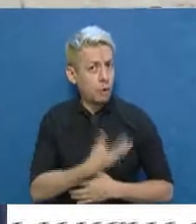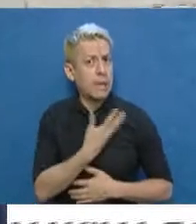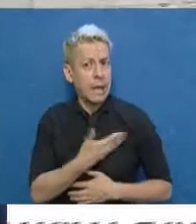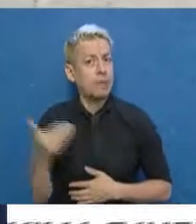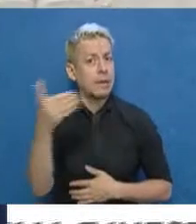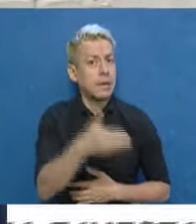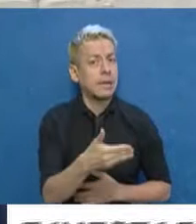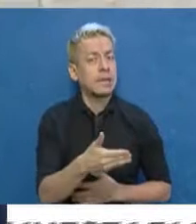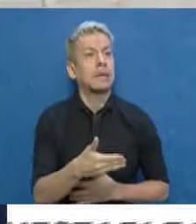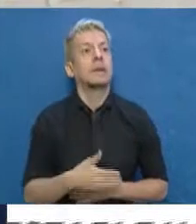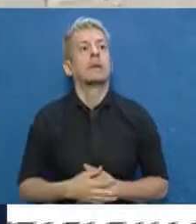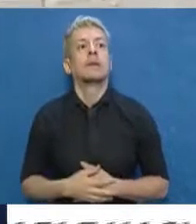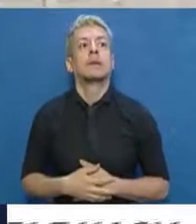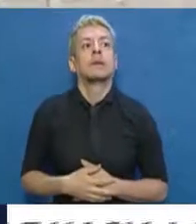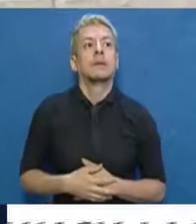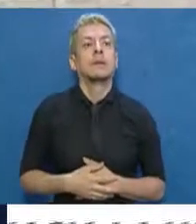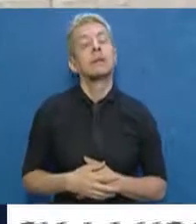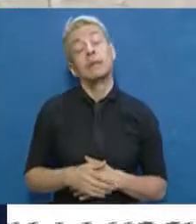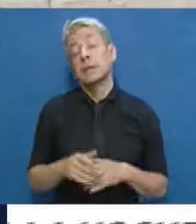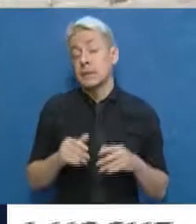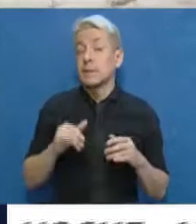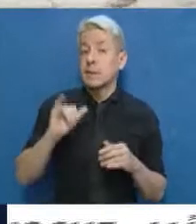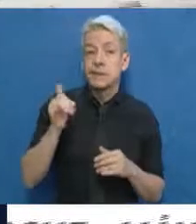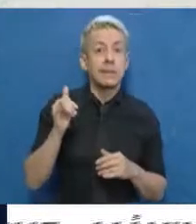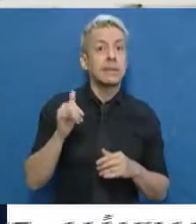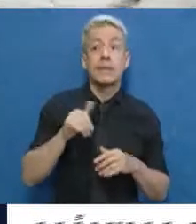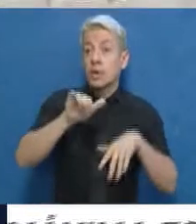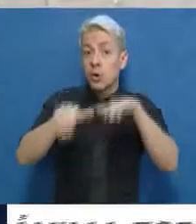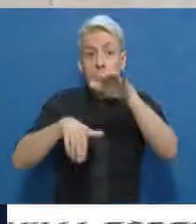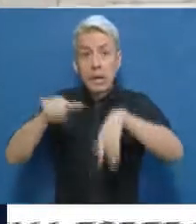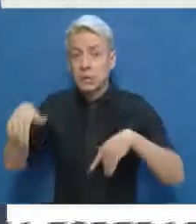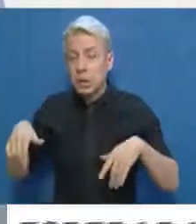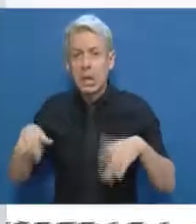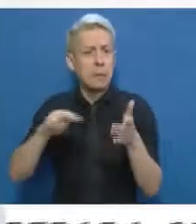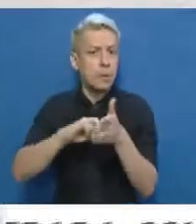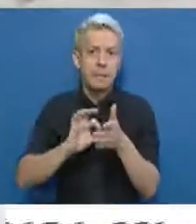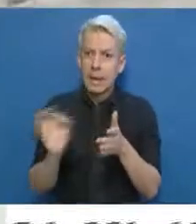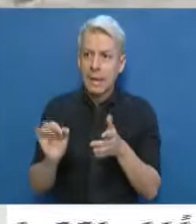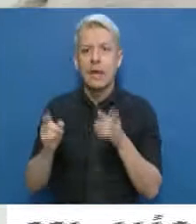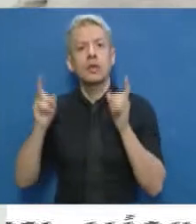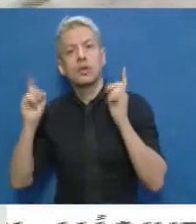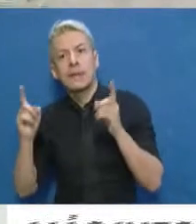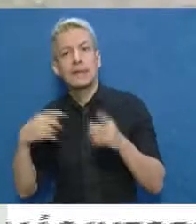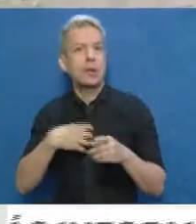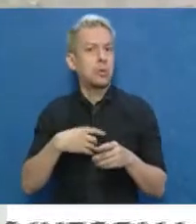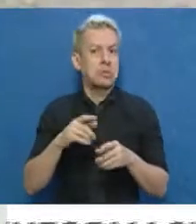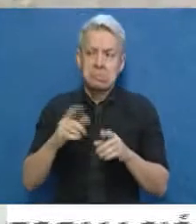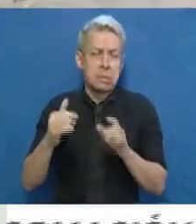Afortunadamente sí, no hemos tenido ninguna problemática con la convocatoria, ni de alumnos ni de docentes. Nosotros